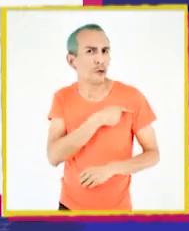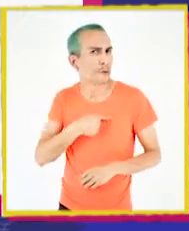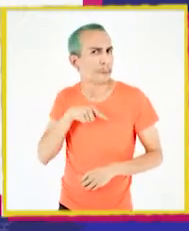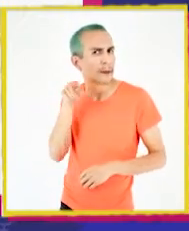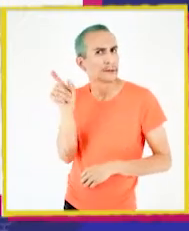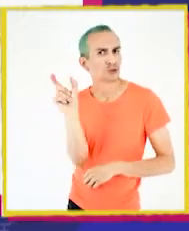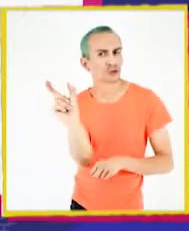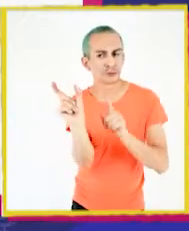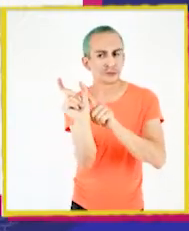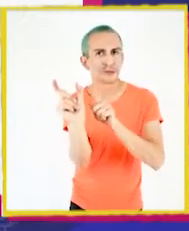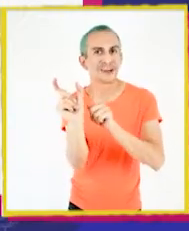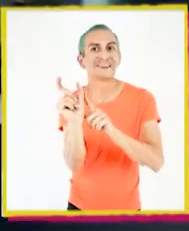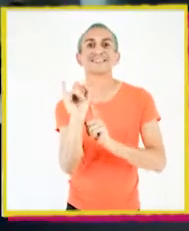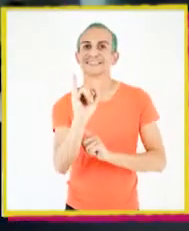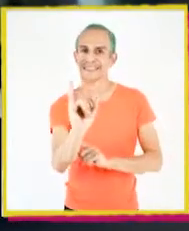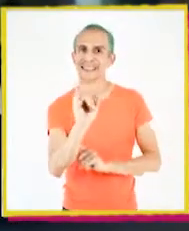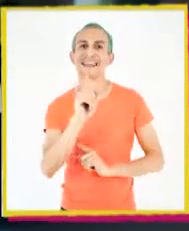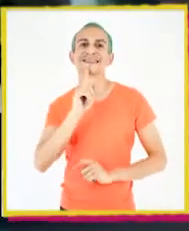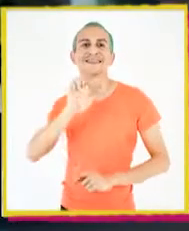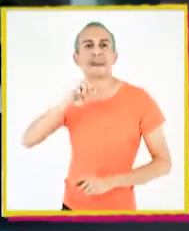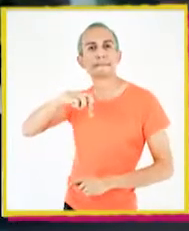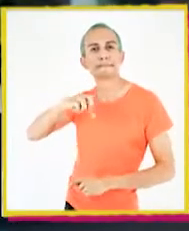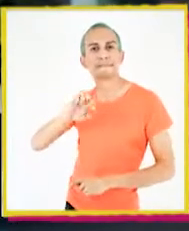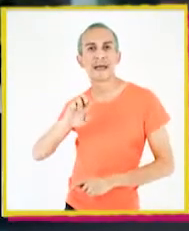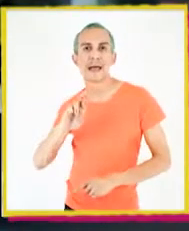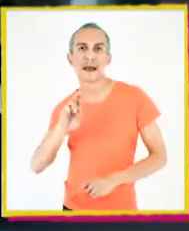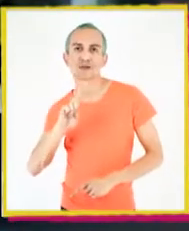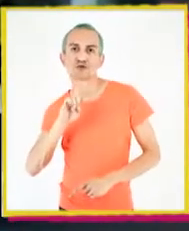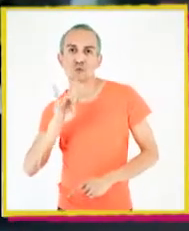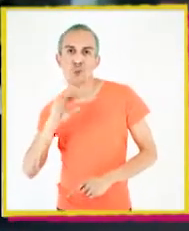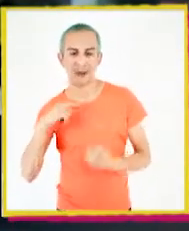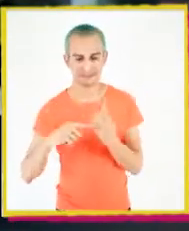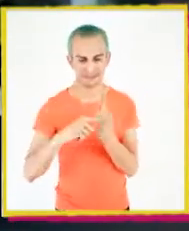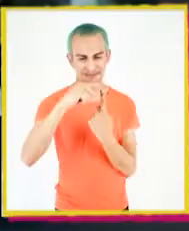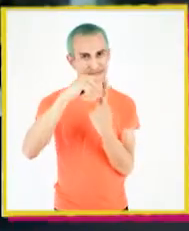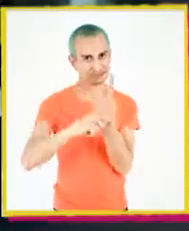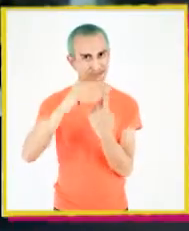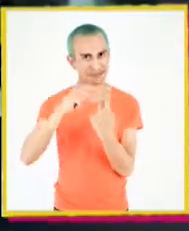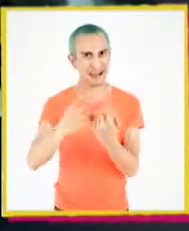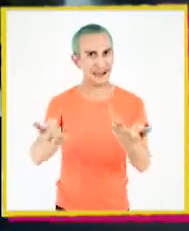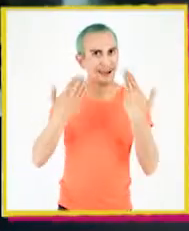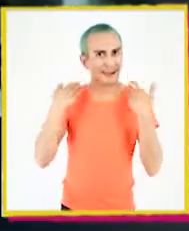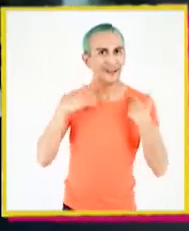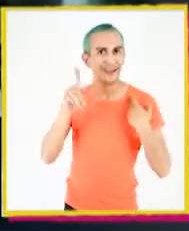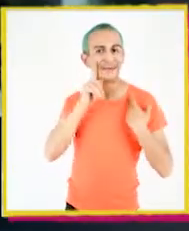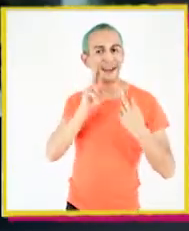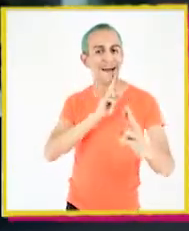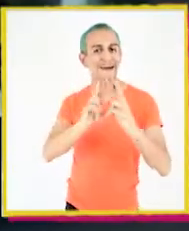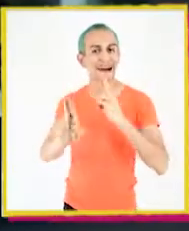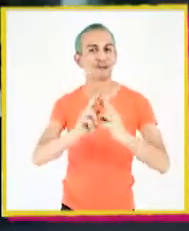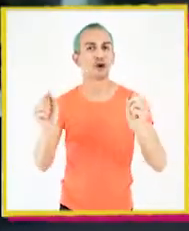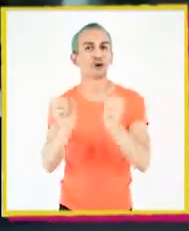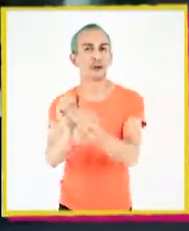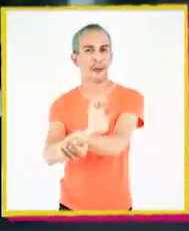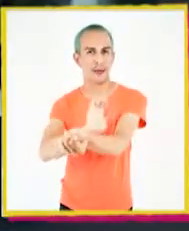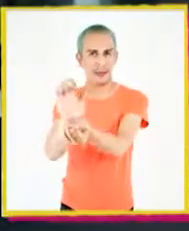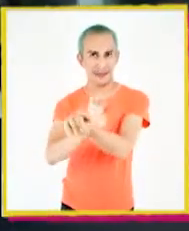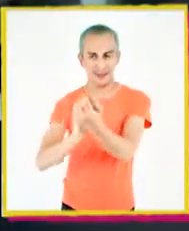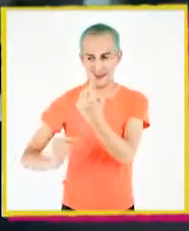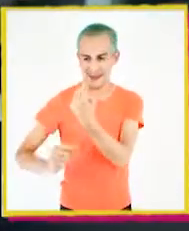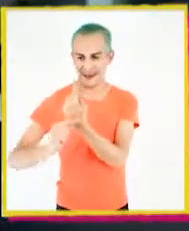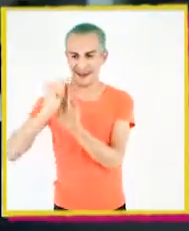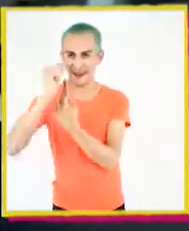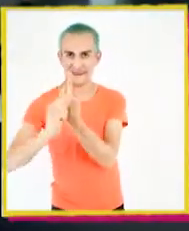este concepto? Así es, temperatura. Entonces podríamos decir que el calor tiene que ver con la energía y